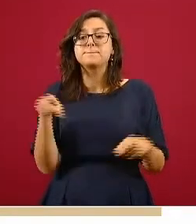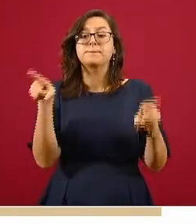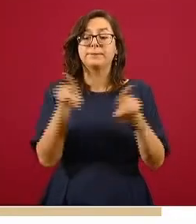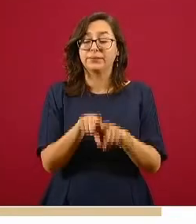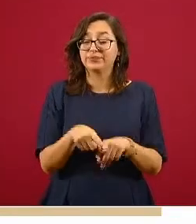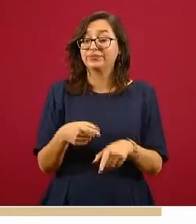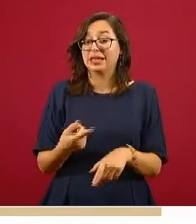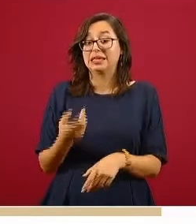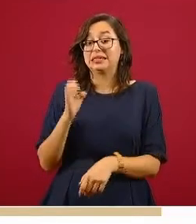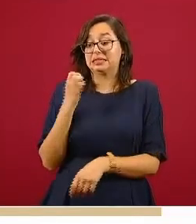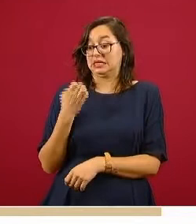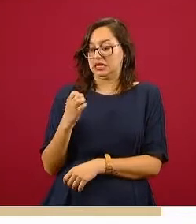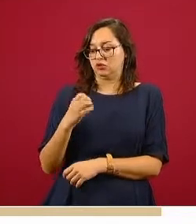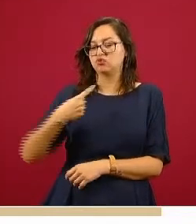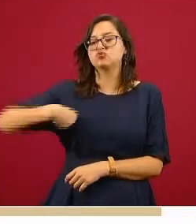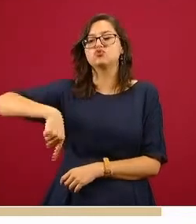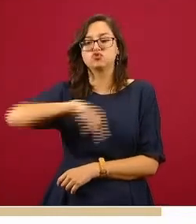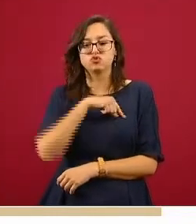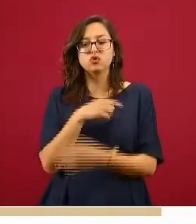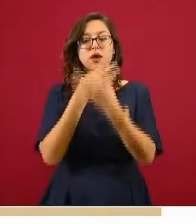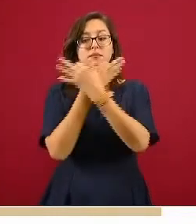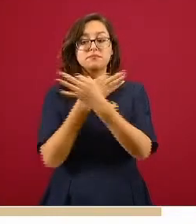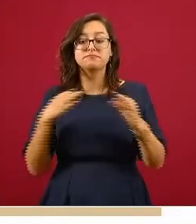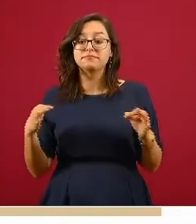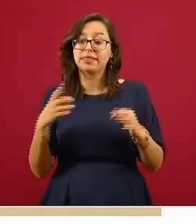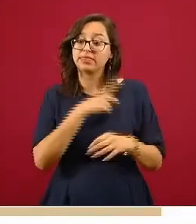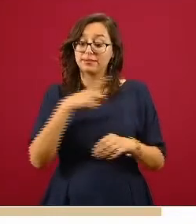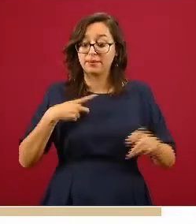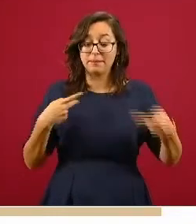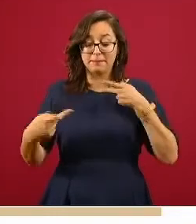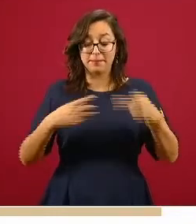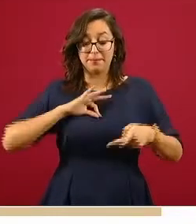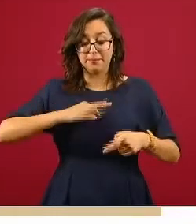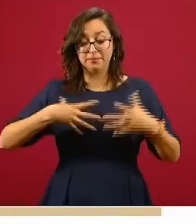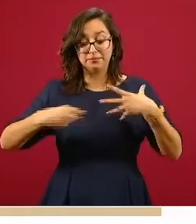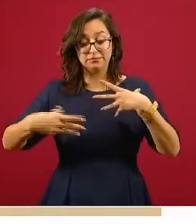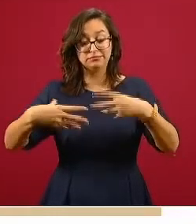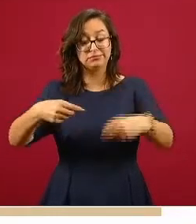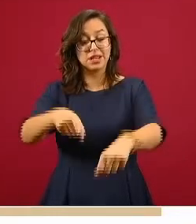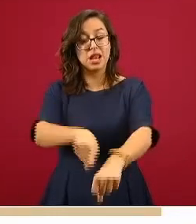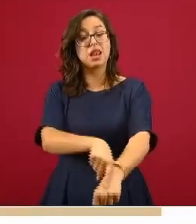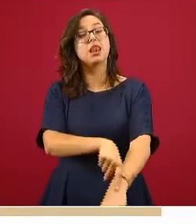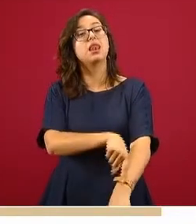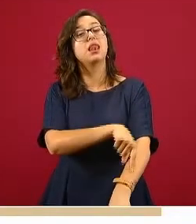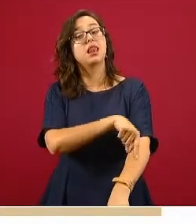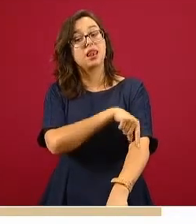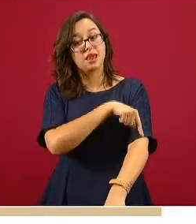desde entonces pensamos y dijimos, preparémonos para una epidemia larga.